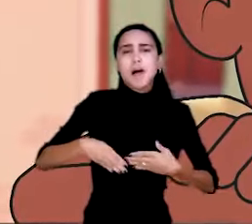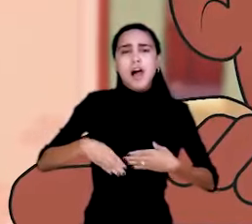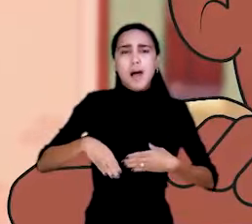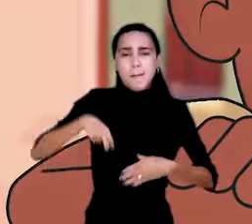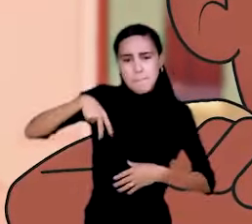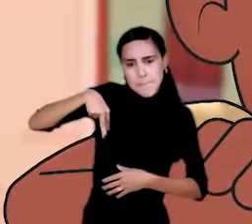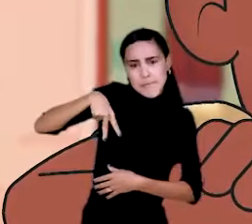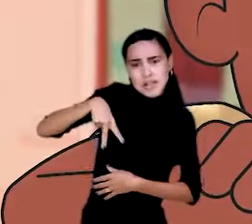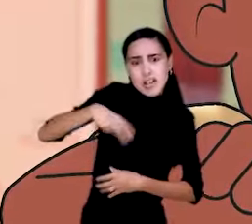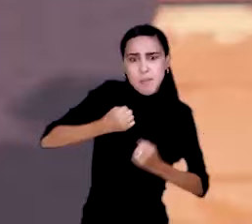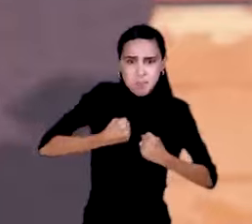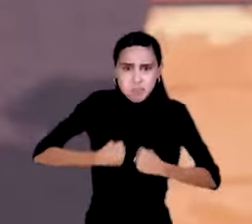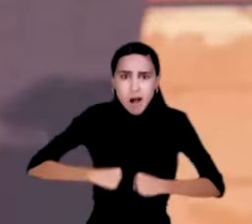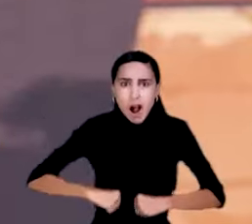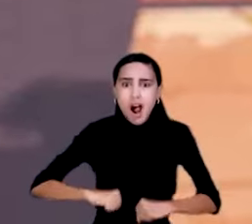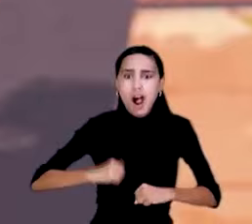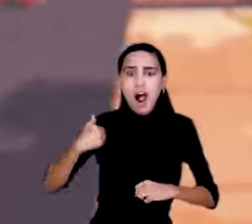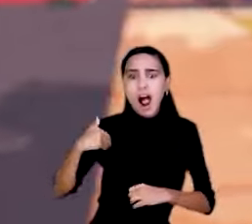nació.